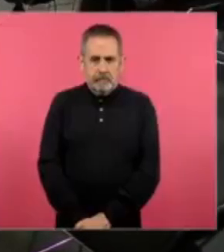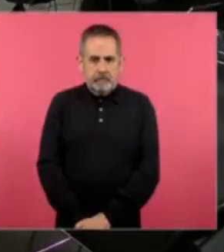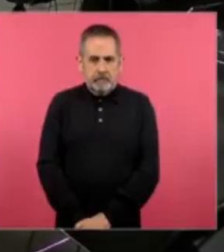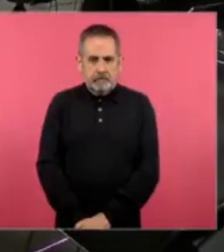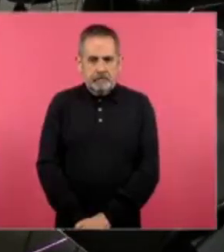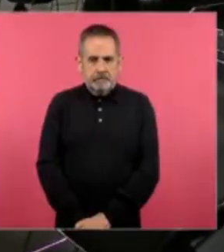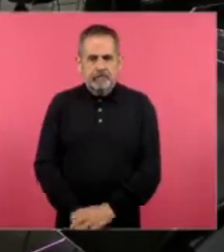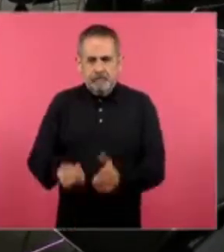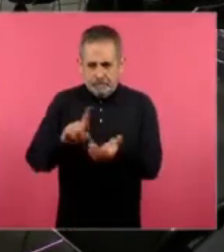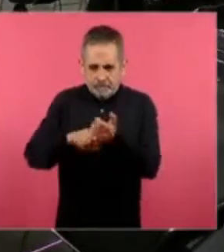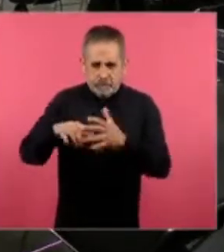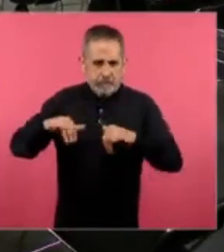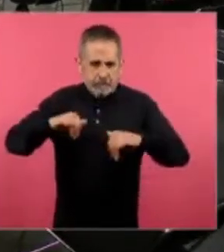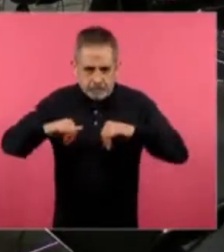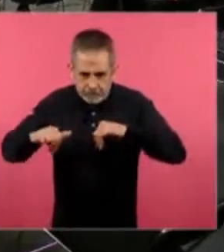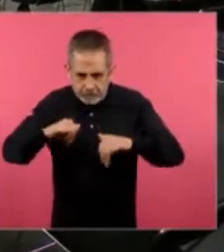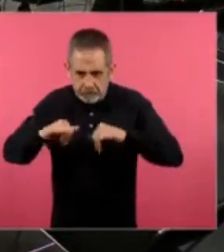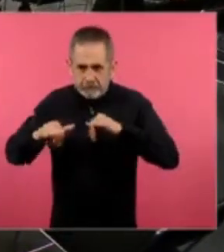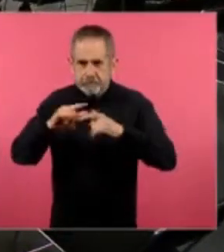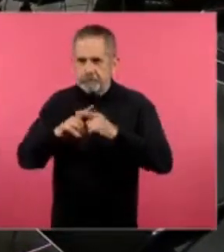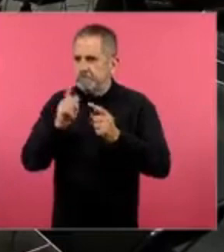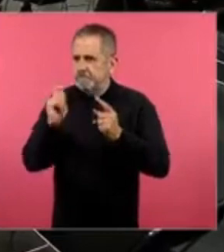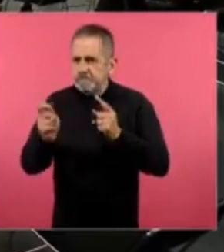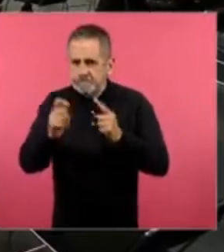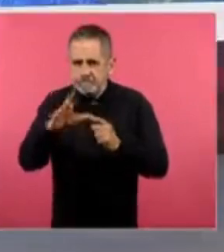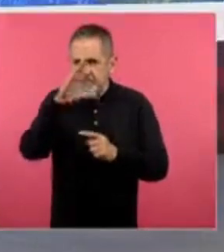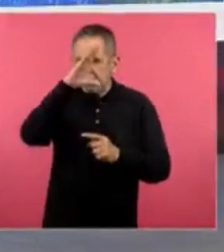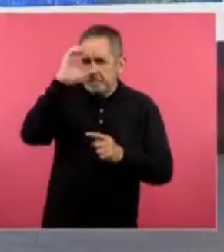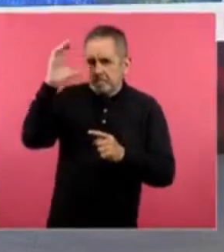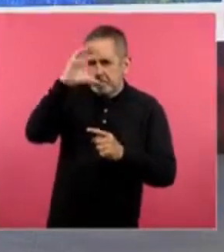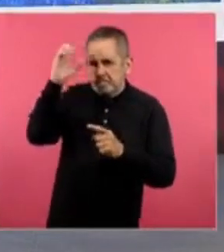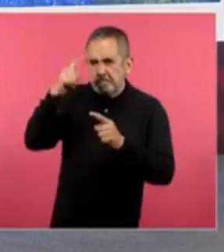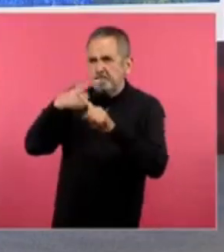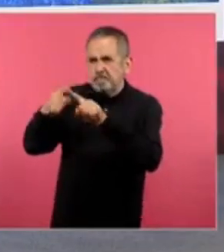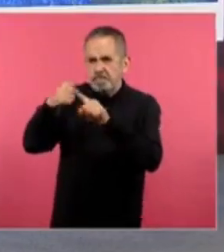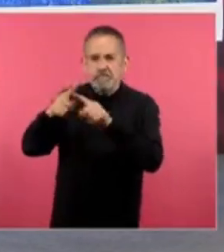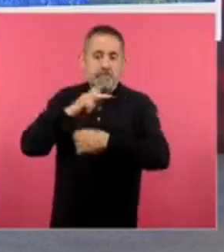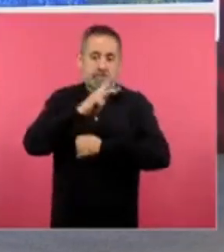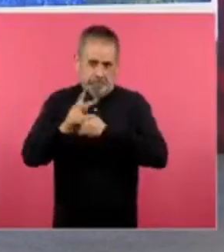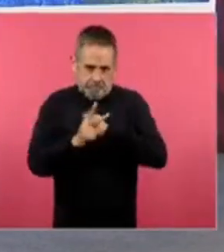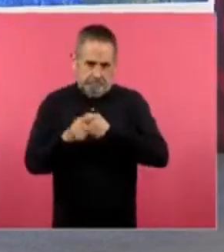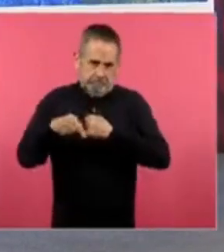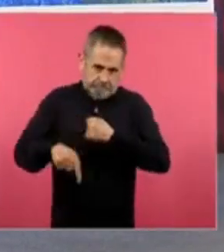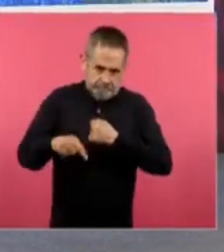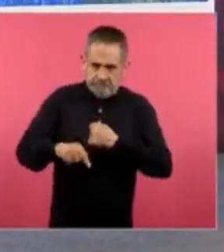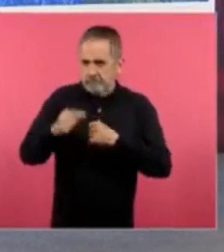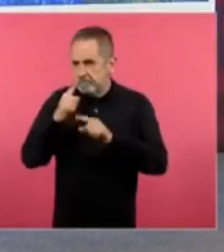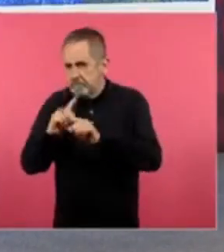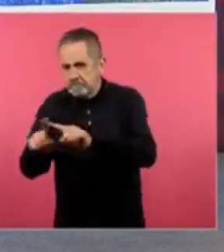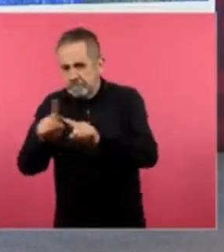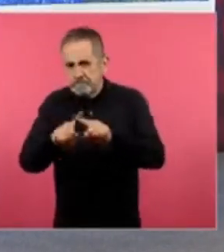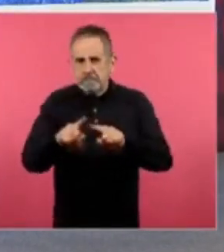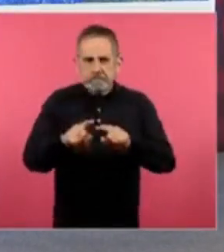muestra mapas, nos muestra situaciones, nos muestra fotografías de nuestro país y de la información que se requiera para